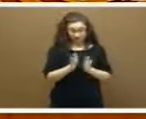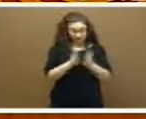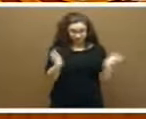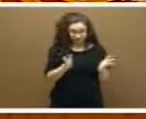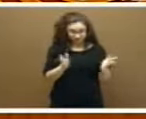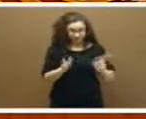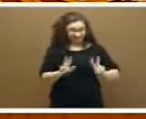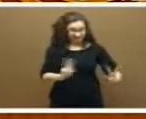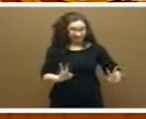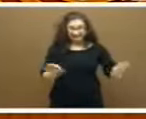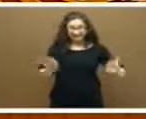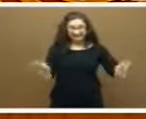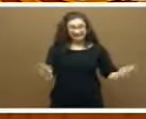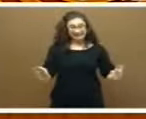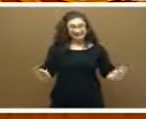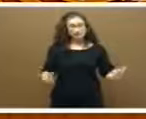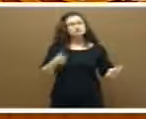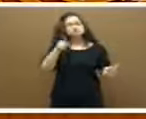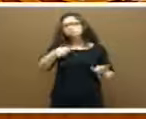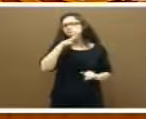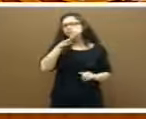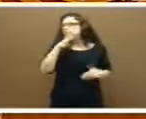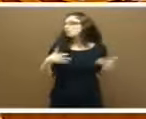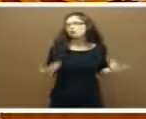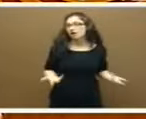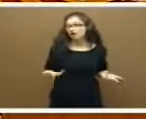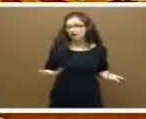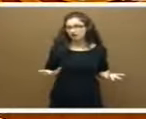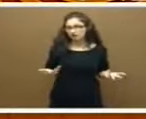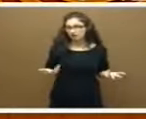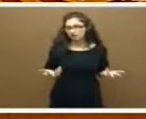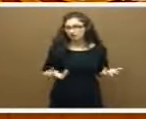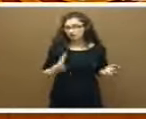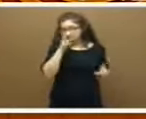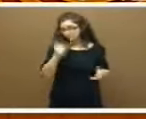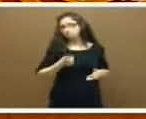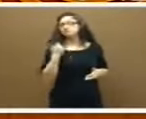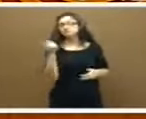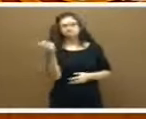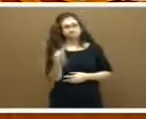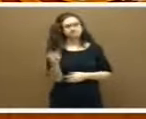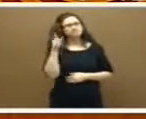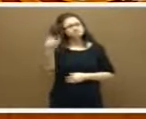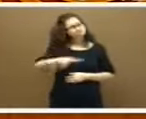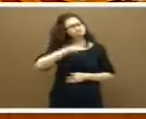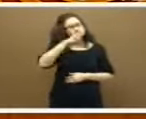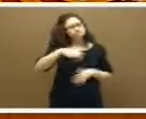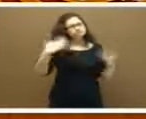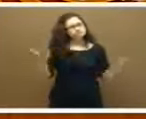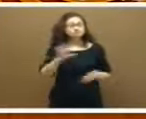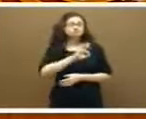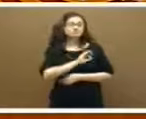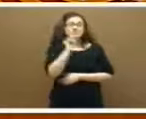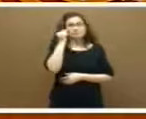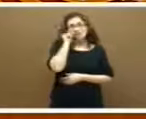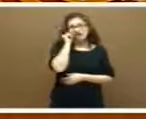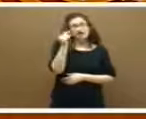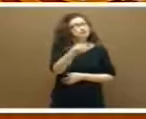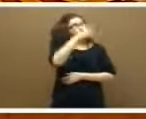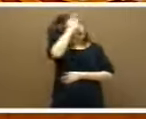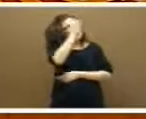y todo esto ¿por qué sucede? Esto no es producto de la casualidad. Esto sucede porque al señor Monago no